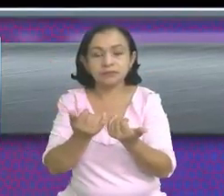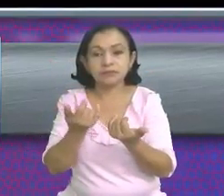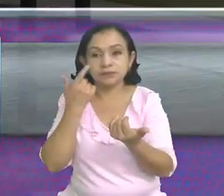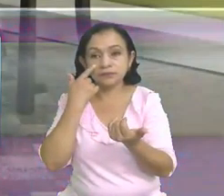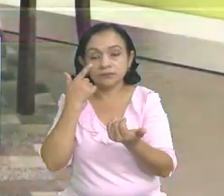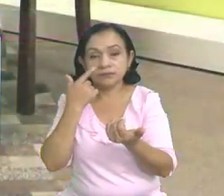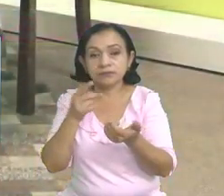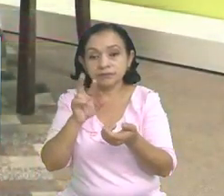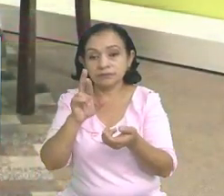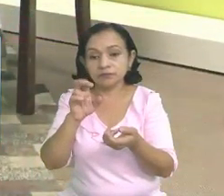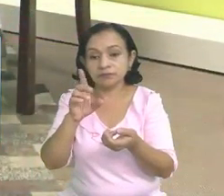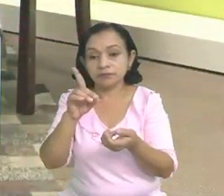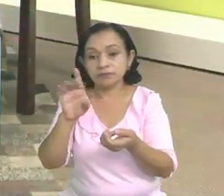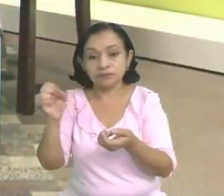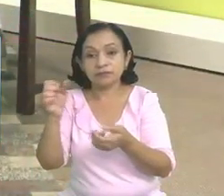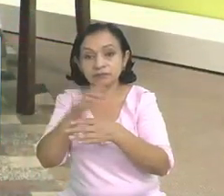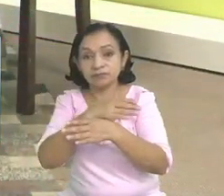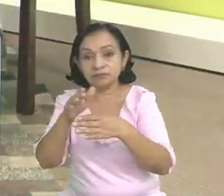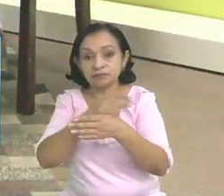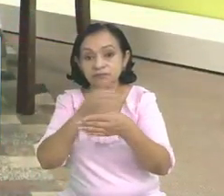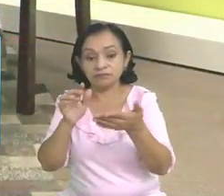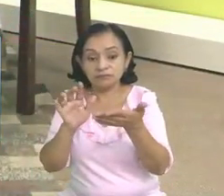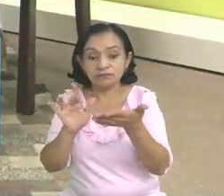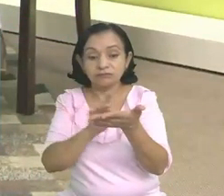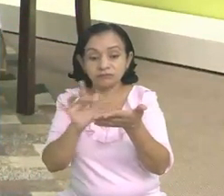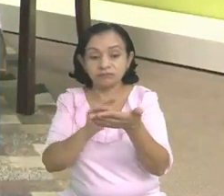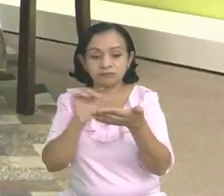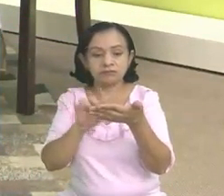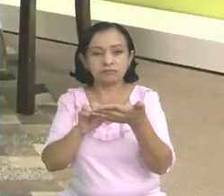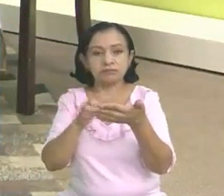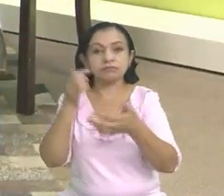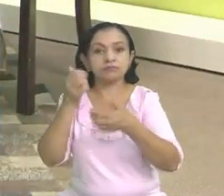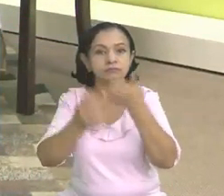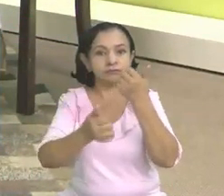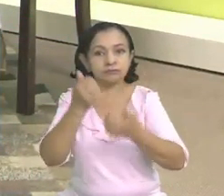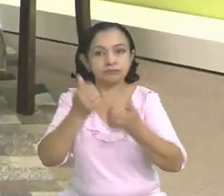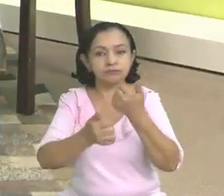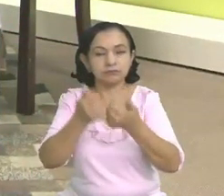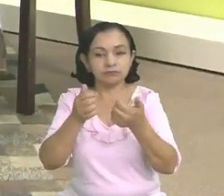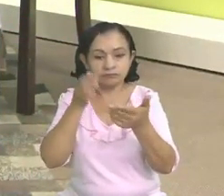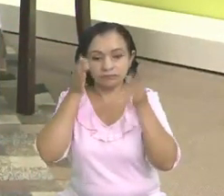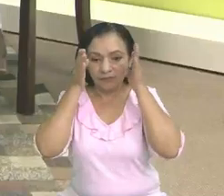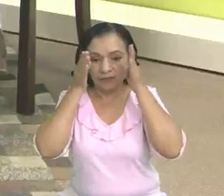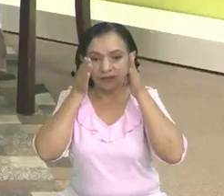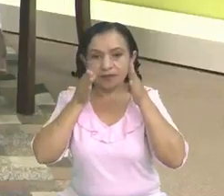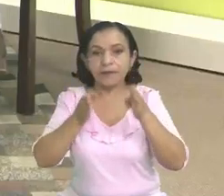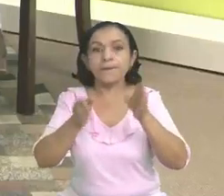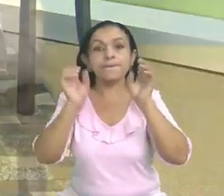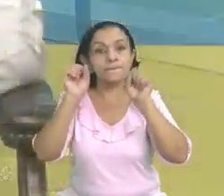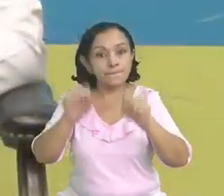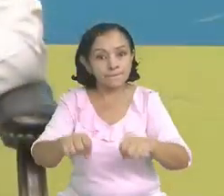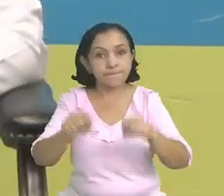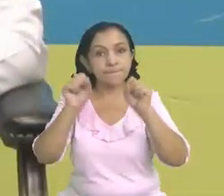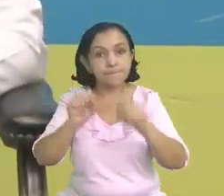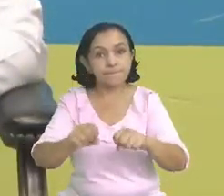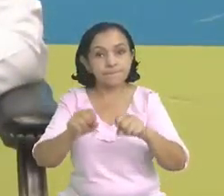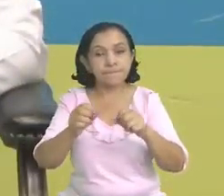con las redes sociales también, ¿verdad? Porque a veces puede crear problemas de adicción y hay